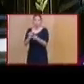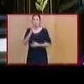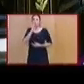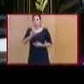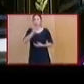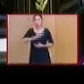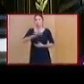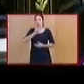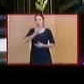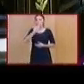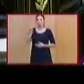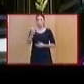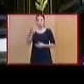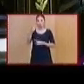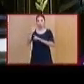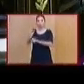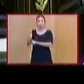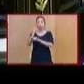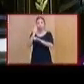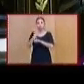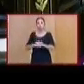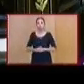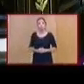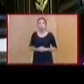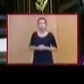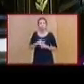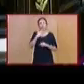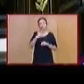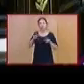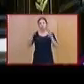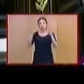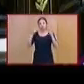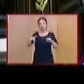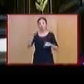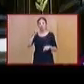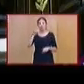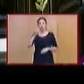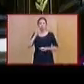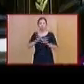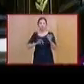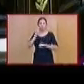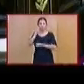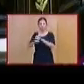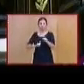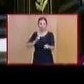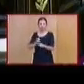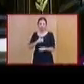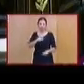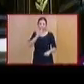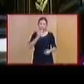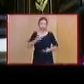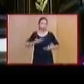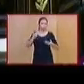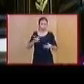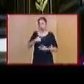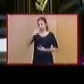lo que usted ha planteado sobre la prórroga de las tasas aéreas. Soy absolutamente consciente,